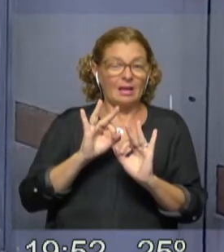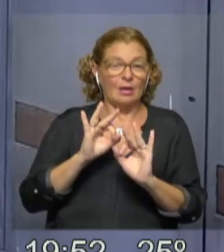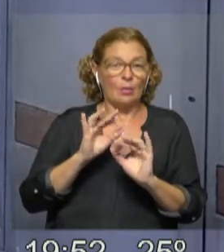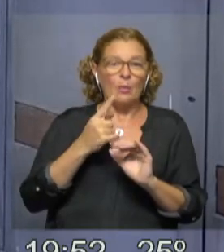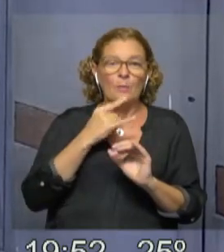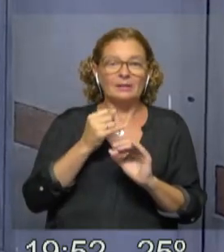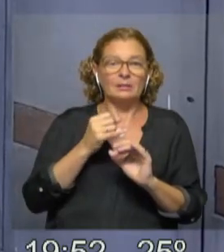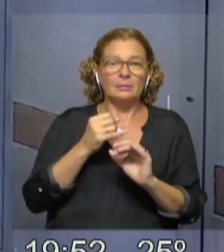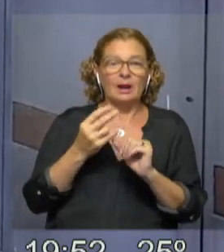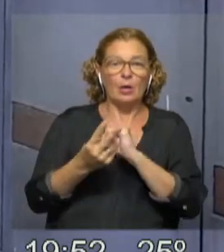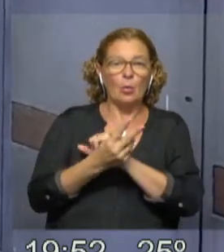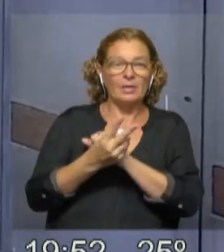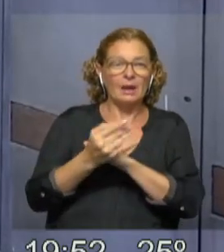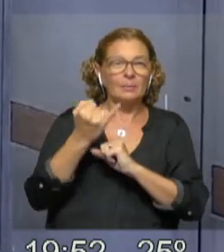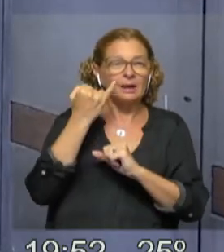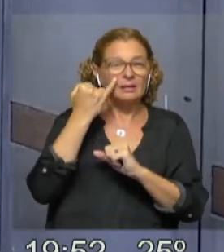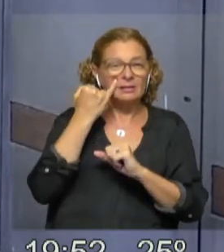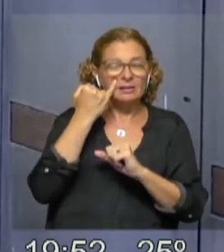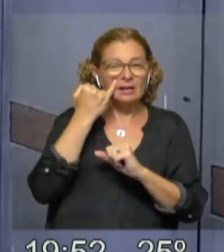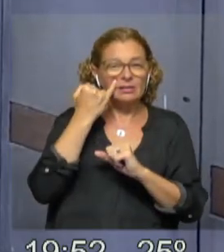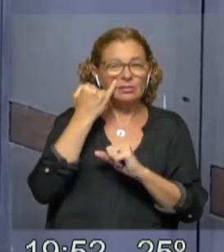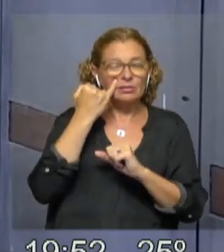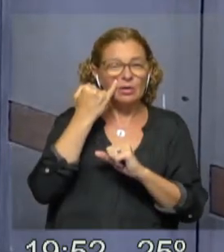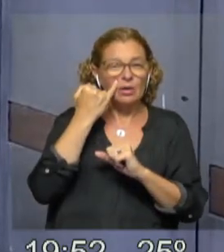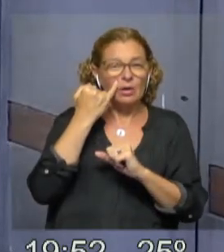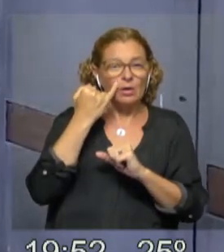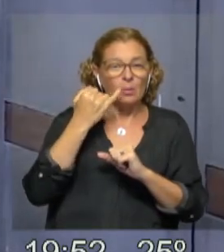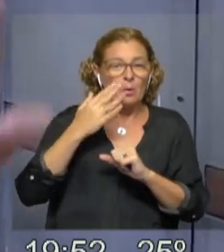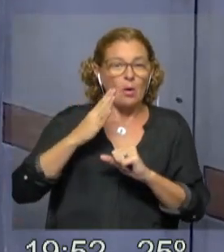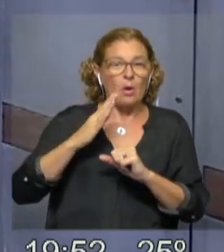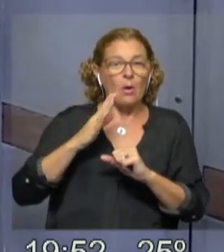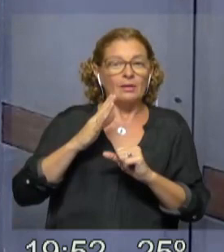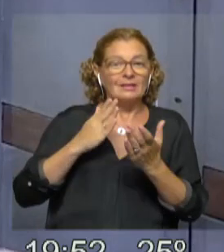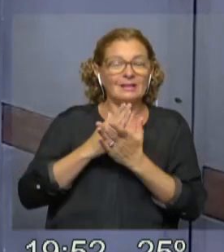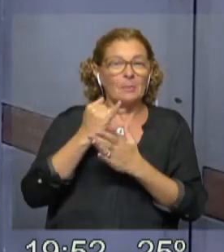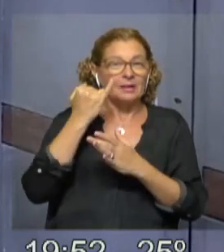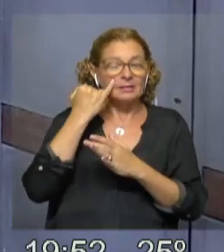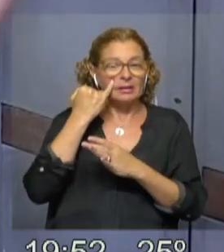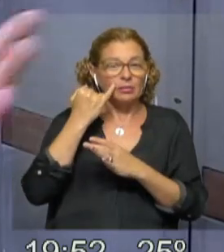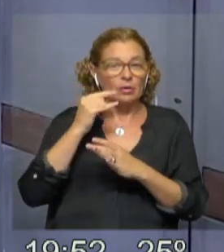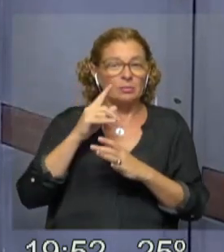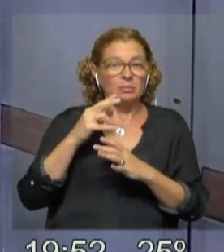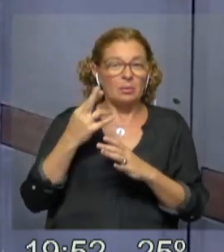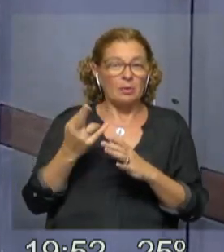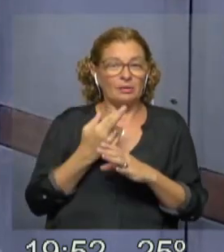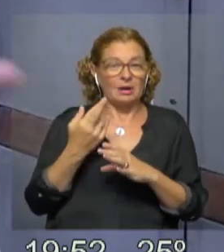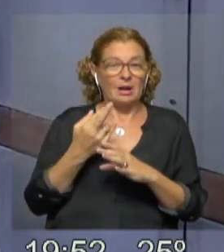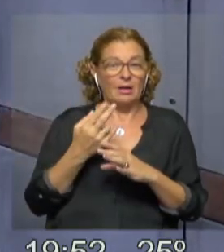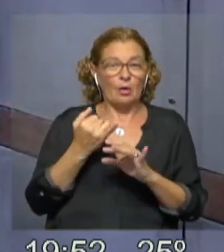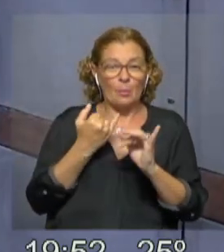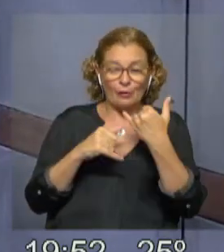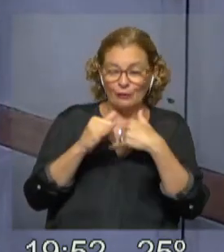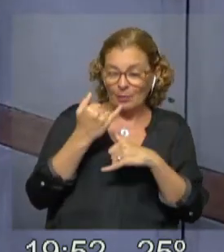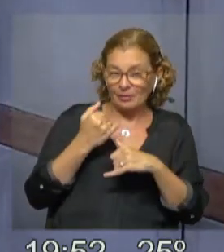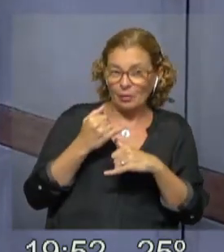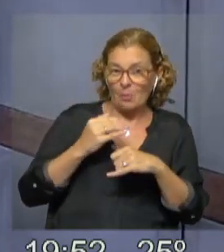creado para el sexo de personas vulvaportantes con personas vulvaportantes. Siempre tener relaciones sexuales es como medio al azar, o tenés que tener información